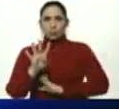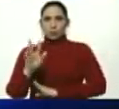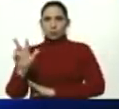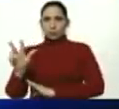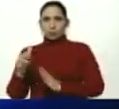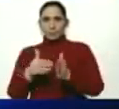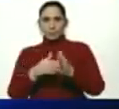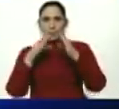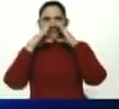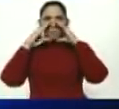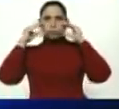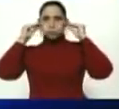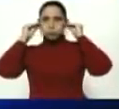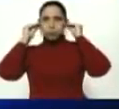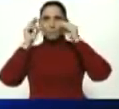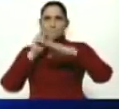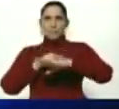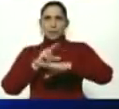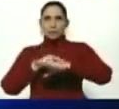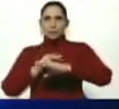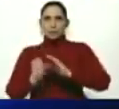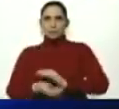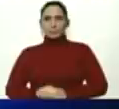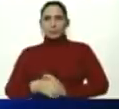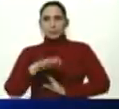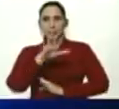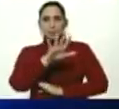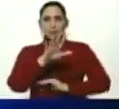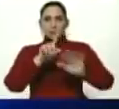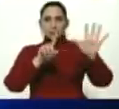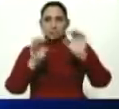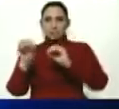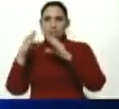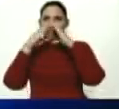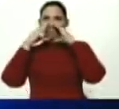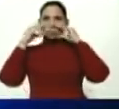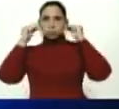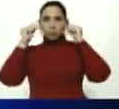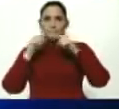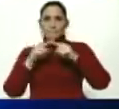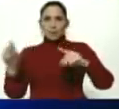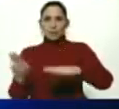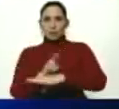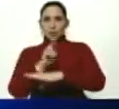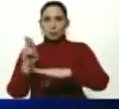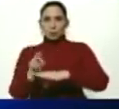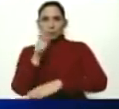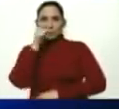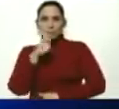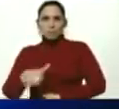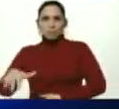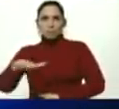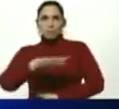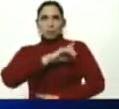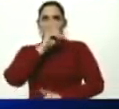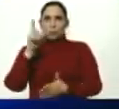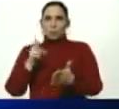943.000 mascarillas médicas desechables, 560.000 mascarillas para uso de la población general,